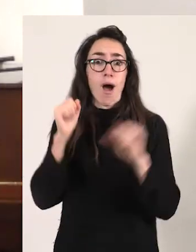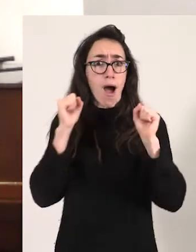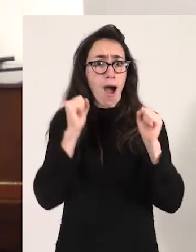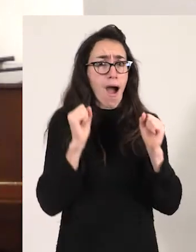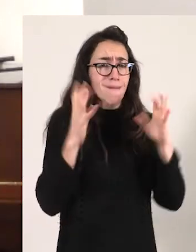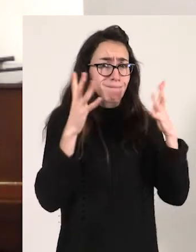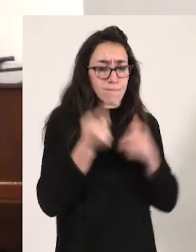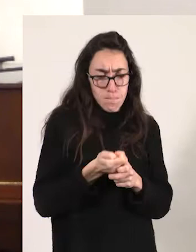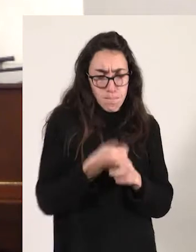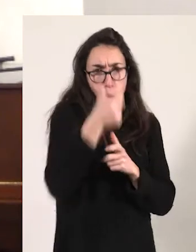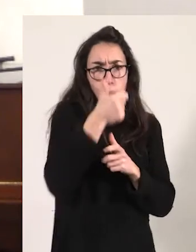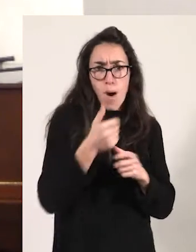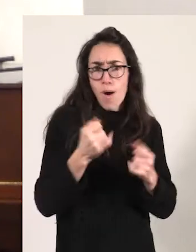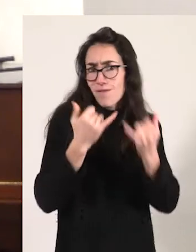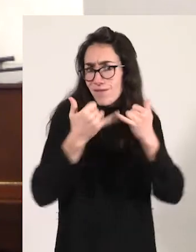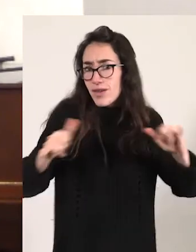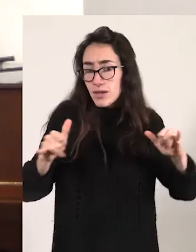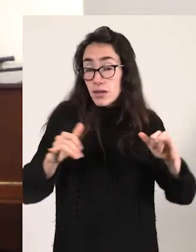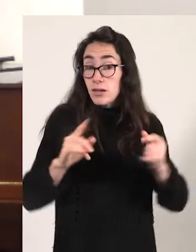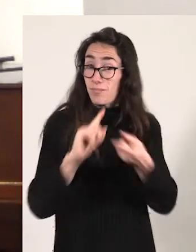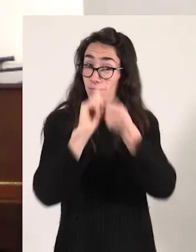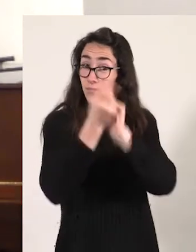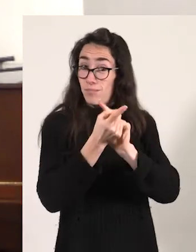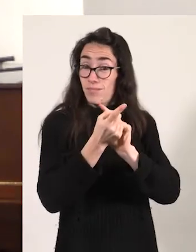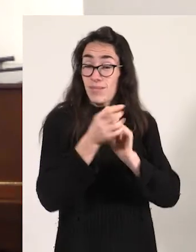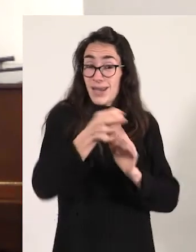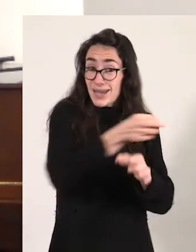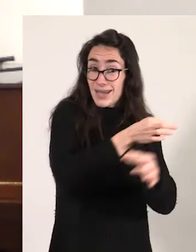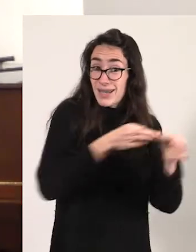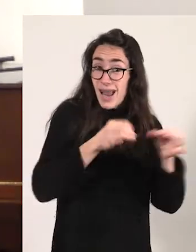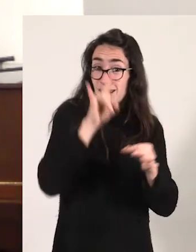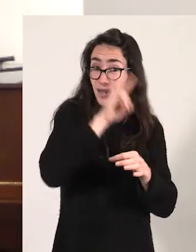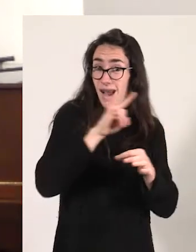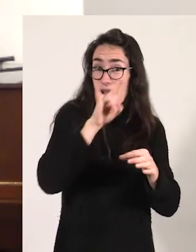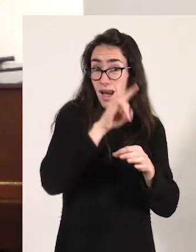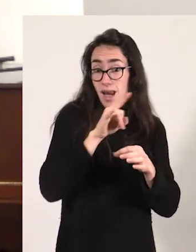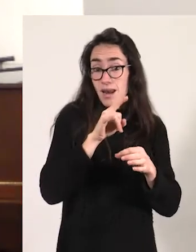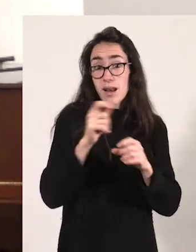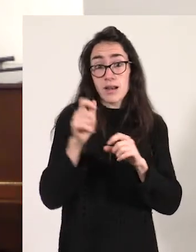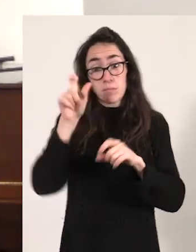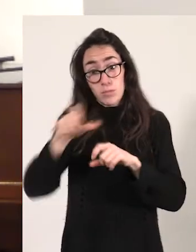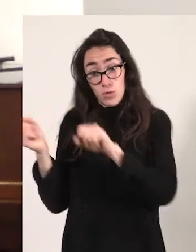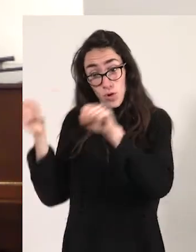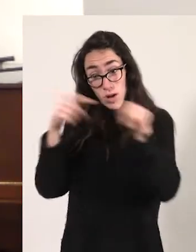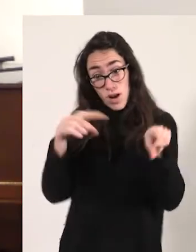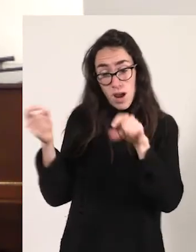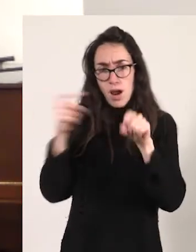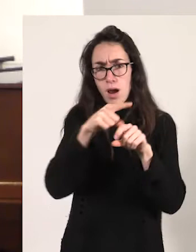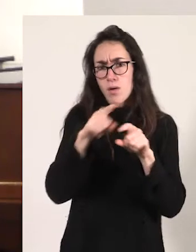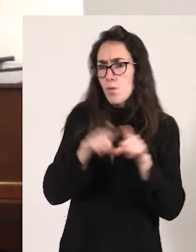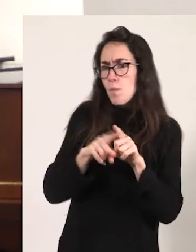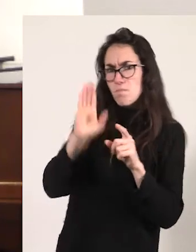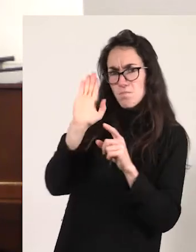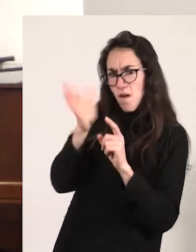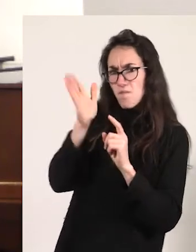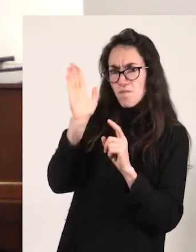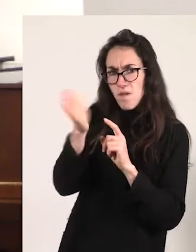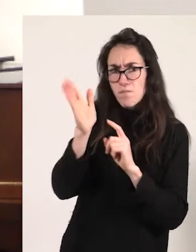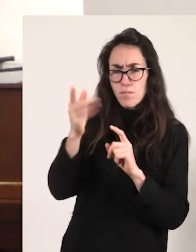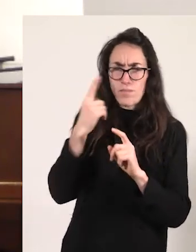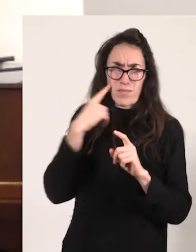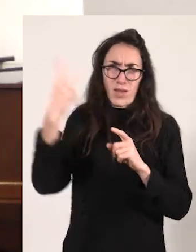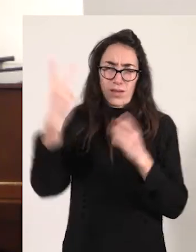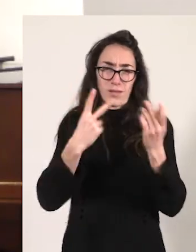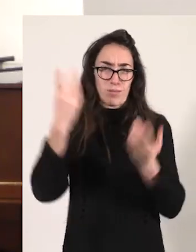con champán y en Canarias están pues condenando a seres humanos que migran, ¿no? Qué tremenda